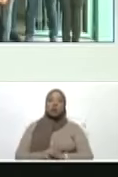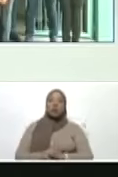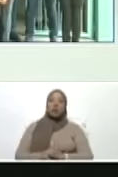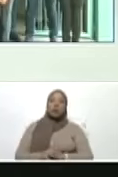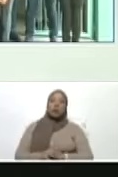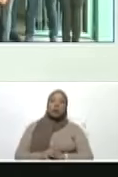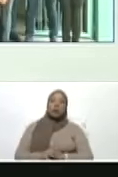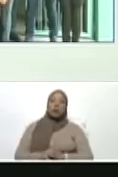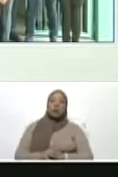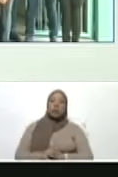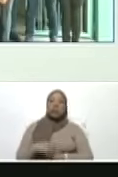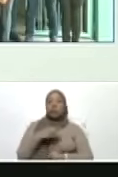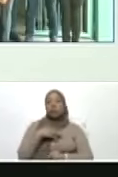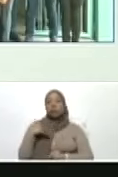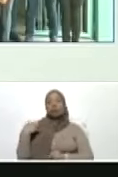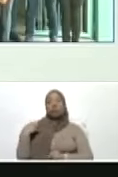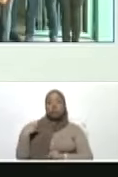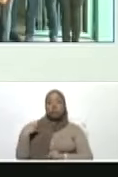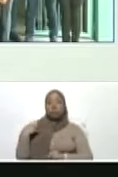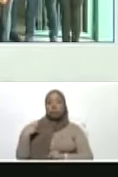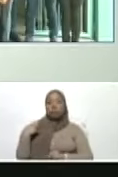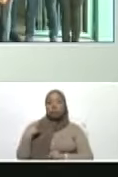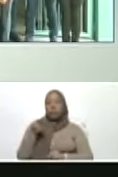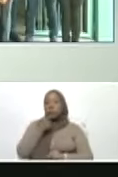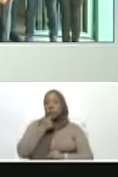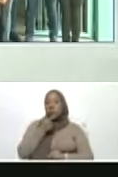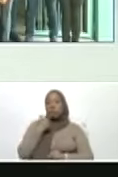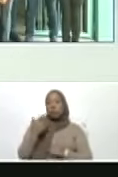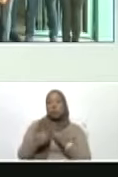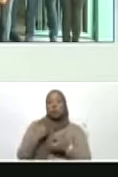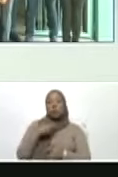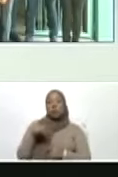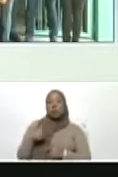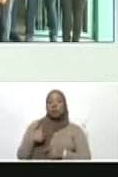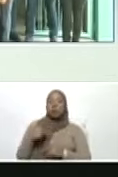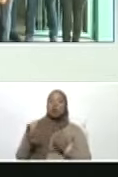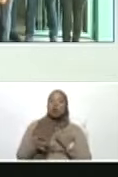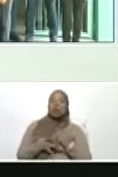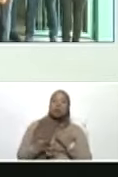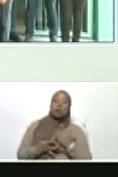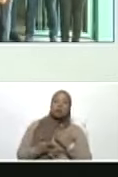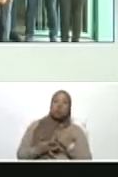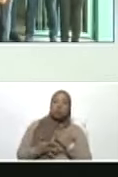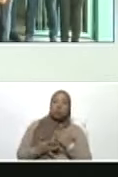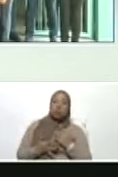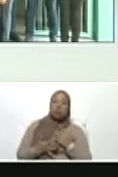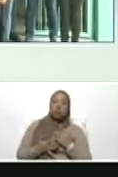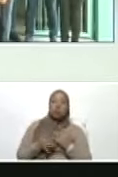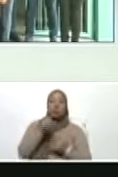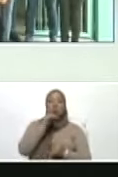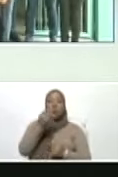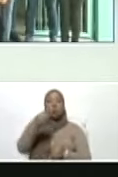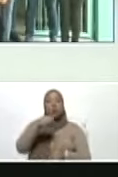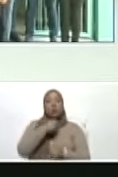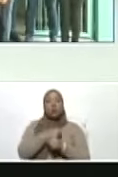Eso nos los quitaron a nosotros. Lo máximo que le hacían a uno era en biología, una caraotica